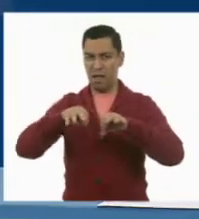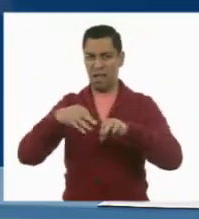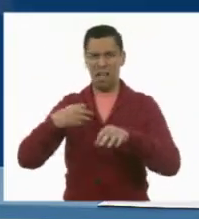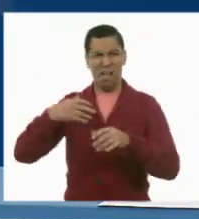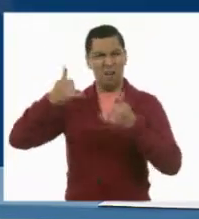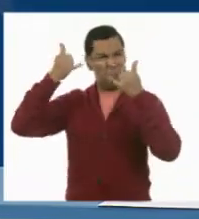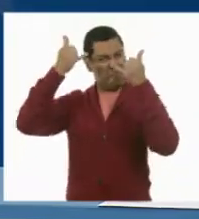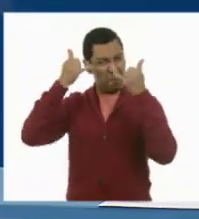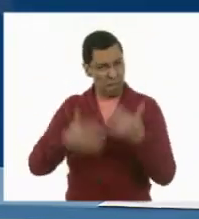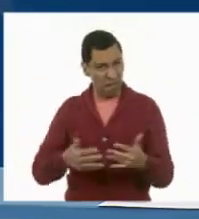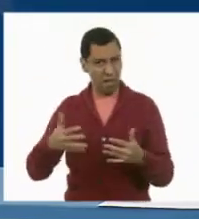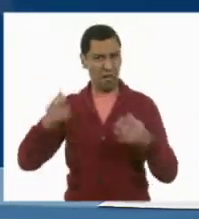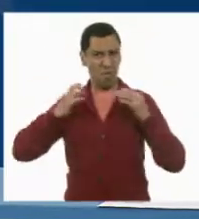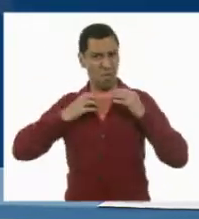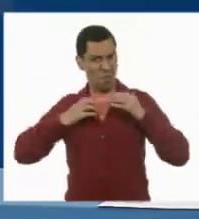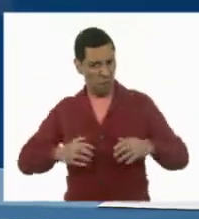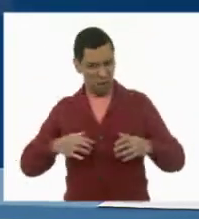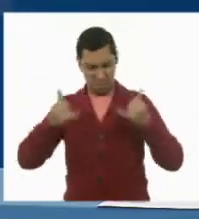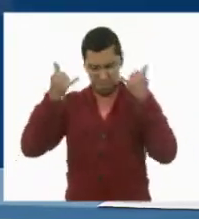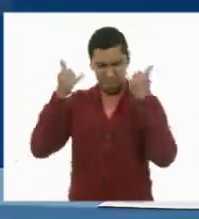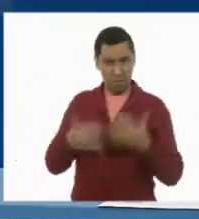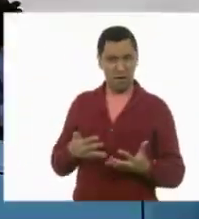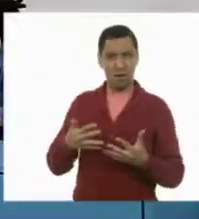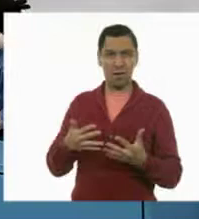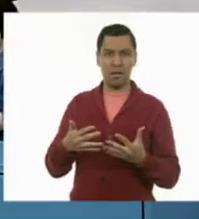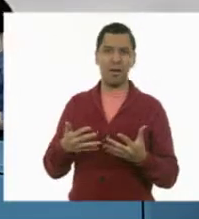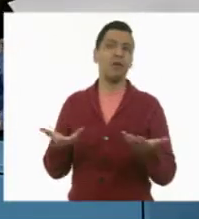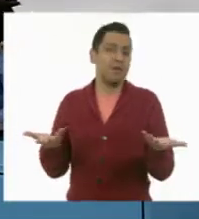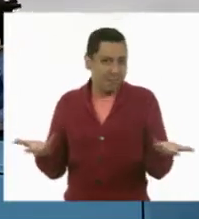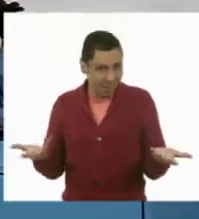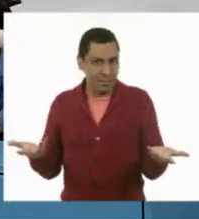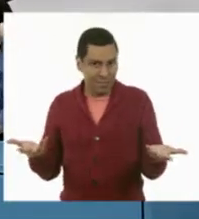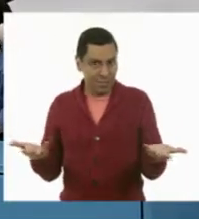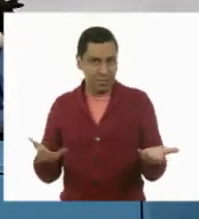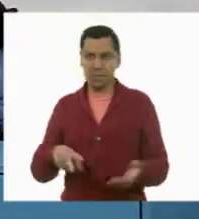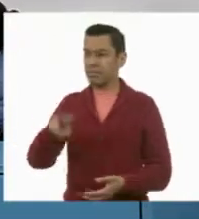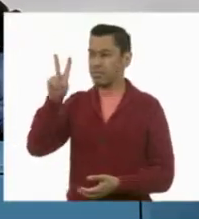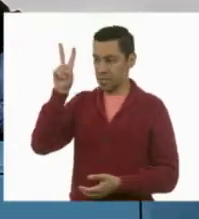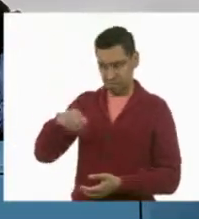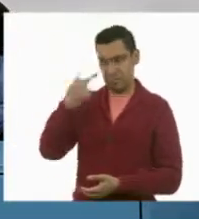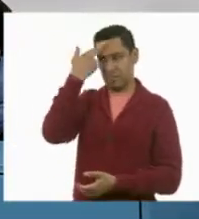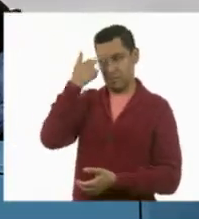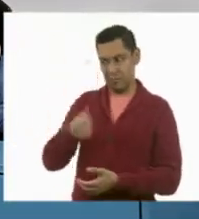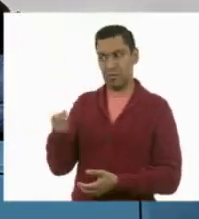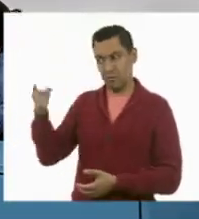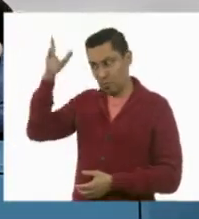desarrollo y su integridad física. Exactamente,